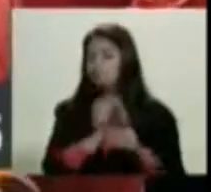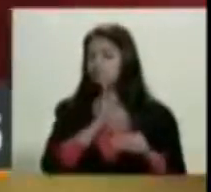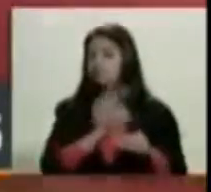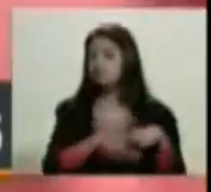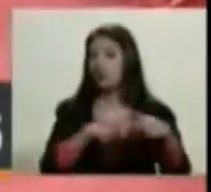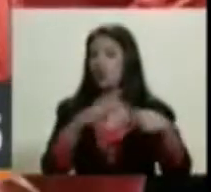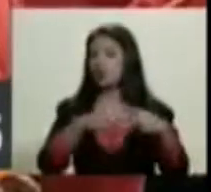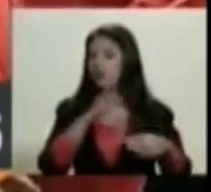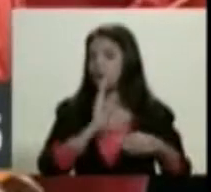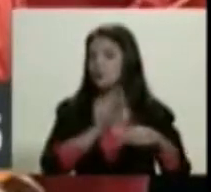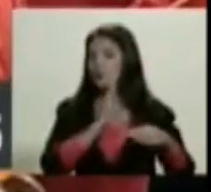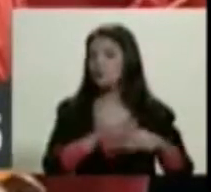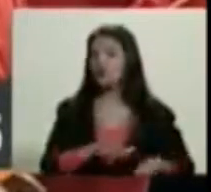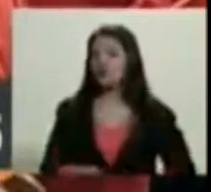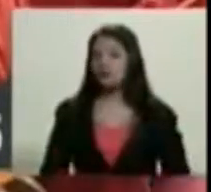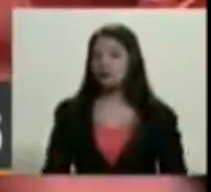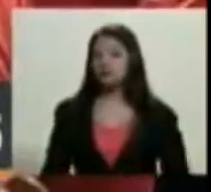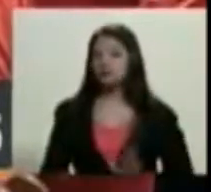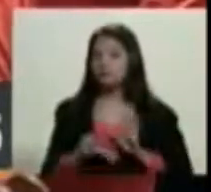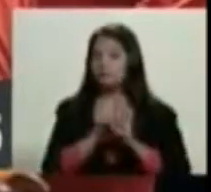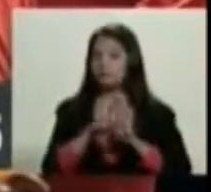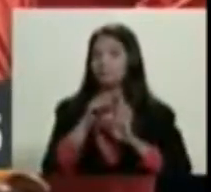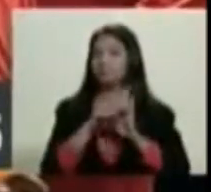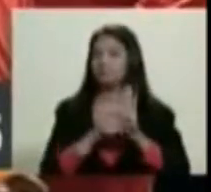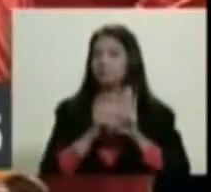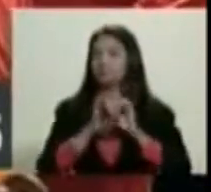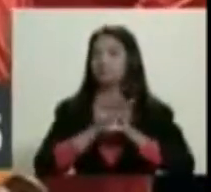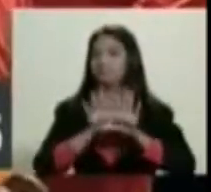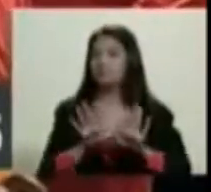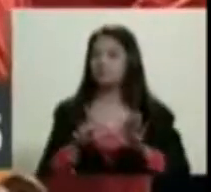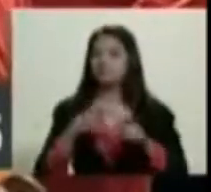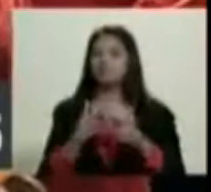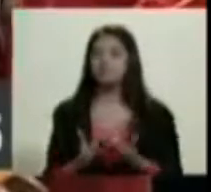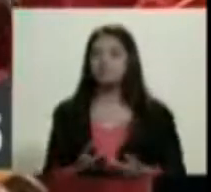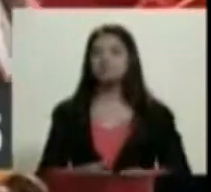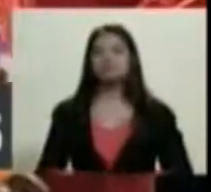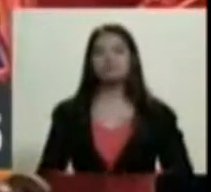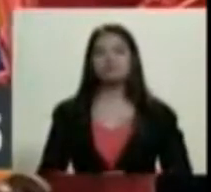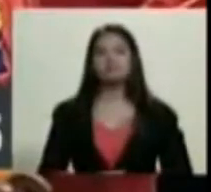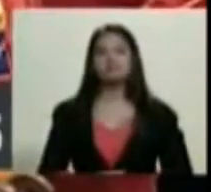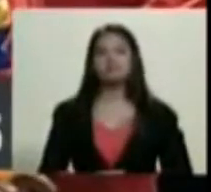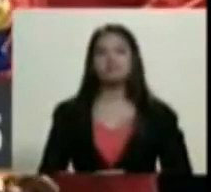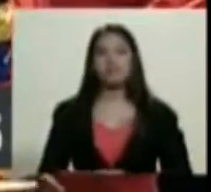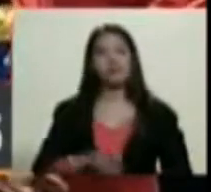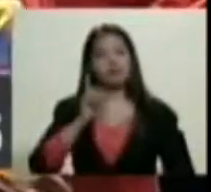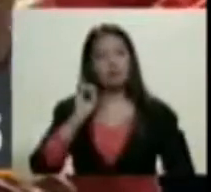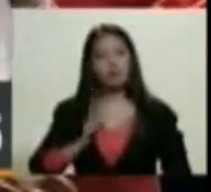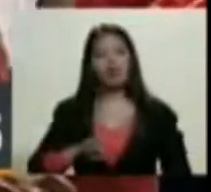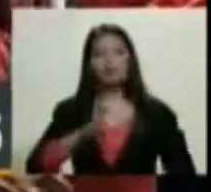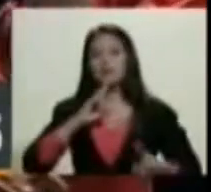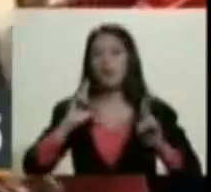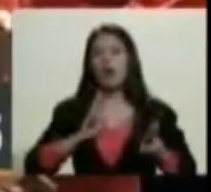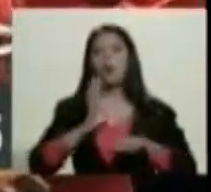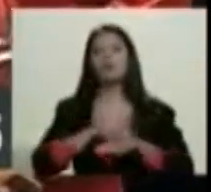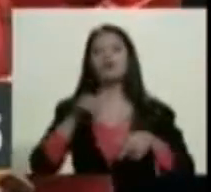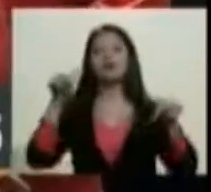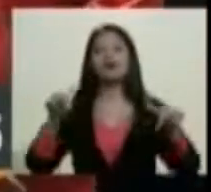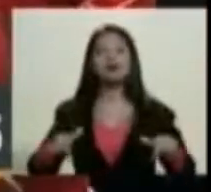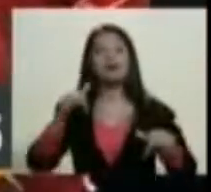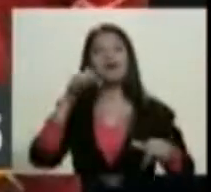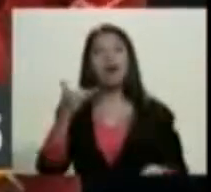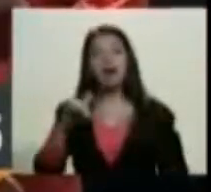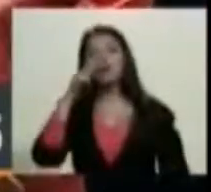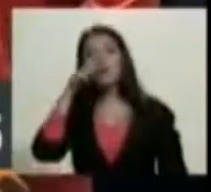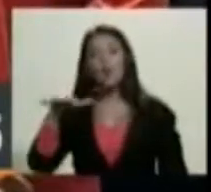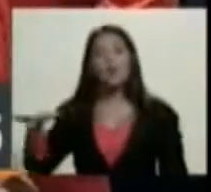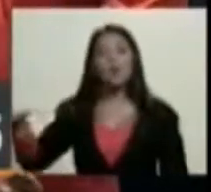procedimientos previstos en nuestras leyes. Y eso ha de cumplirse porque aquí ha llegado un pueblo,